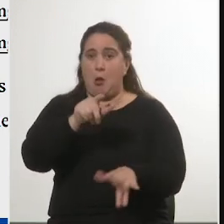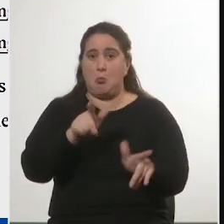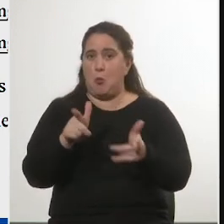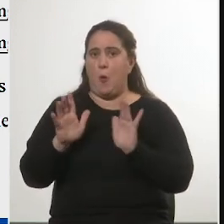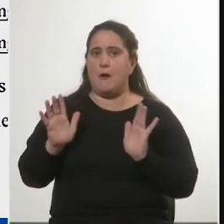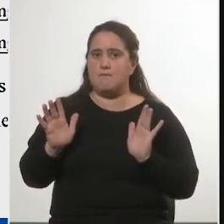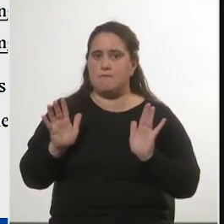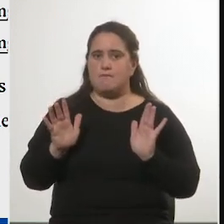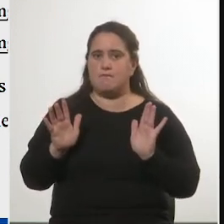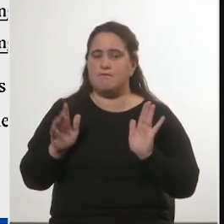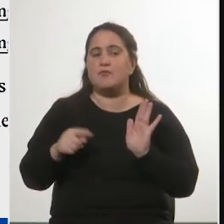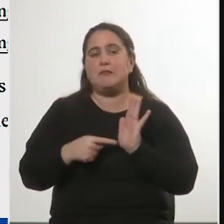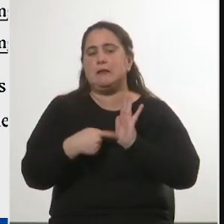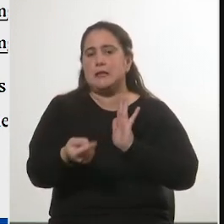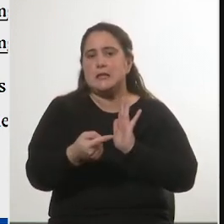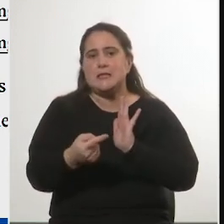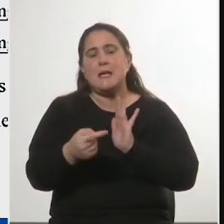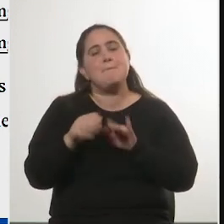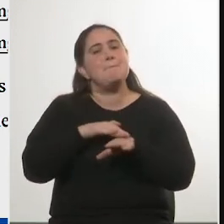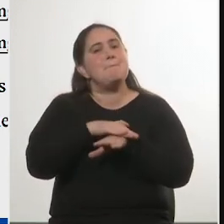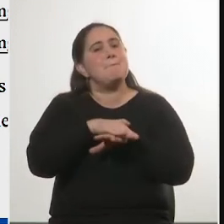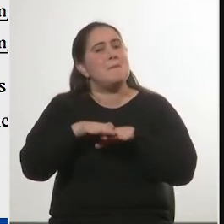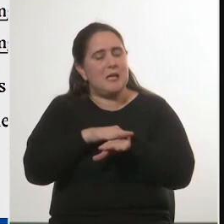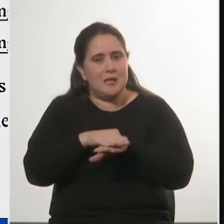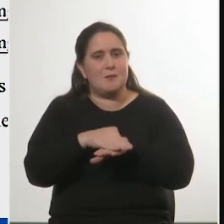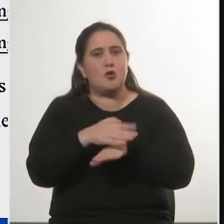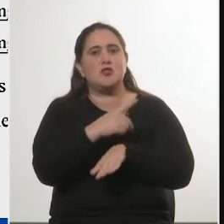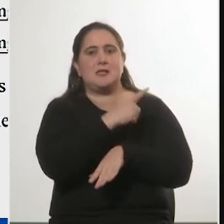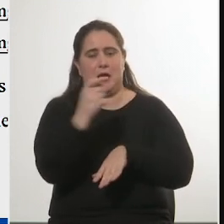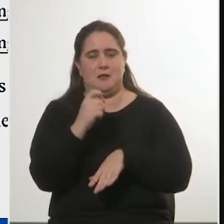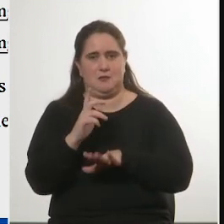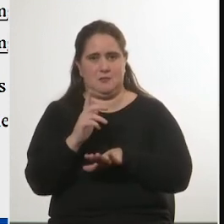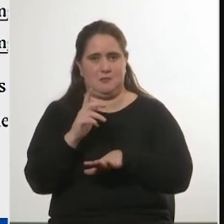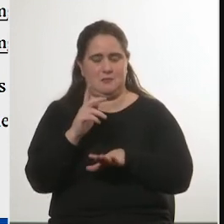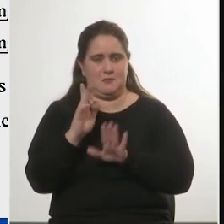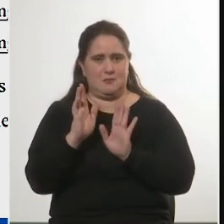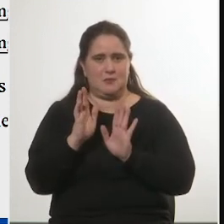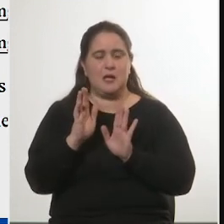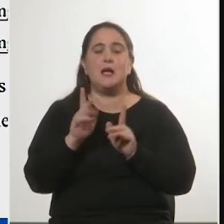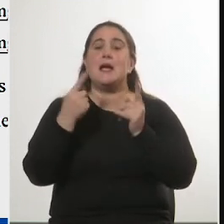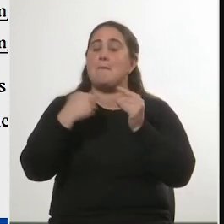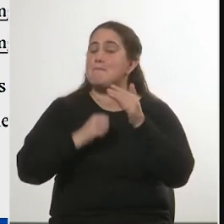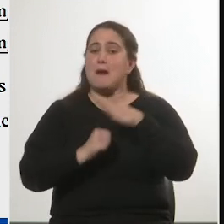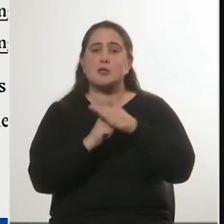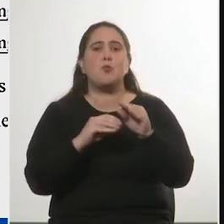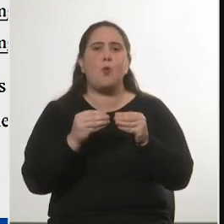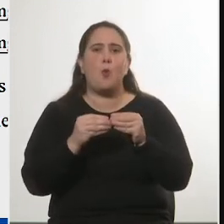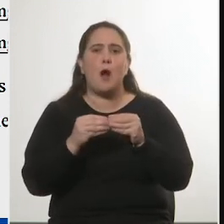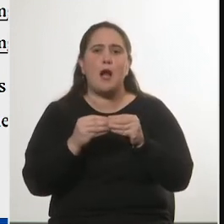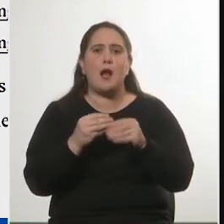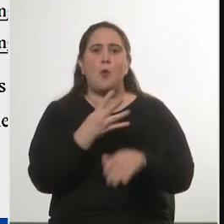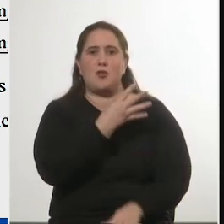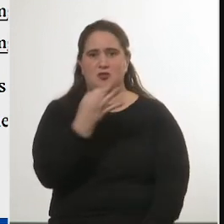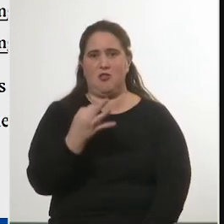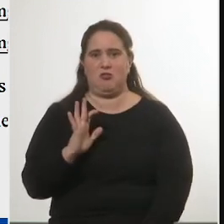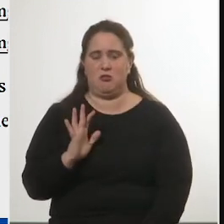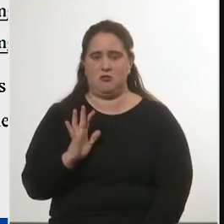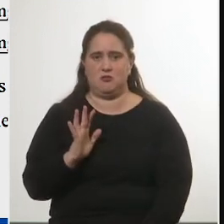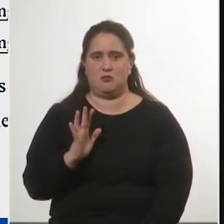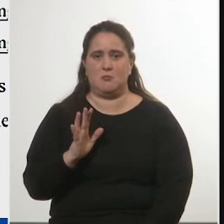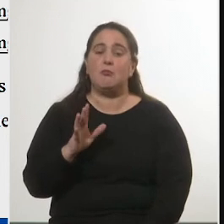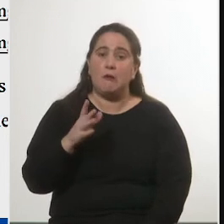sodio. Se expresa que el valor mínimo es de 100 para estos países y que el valor máximo es de